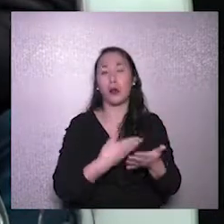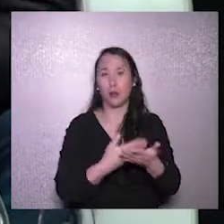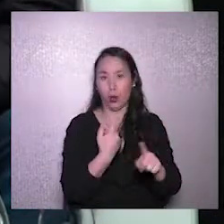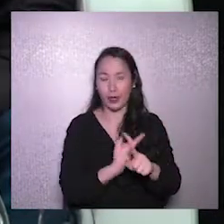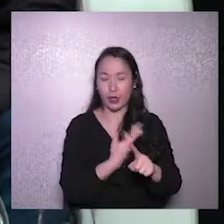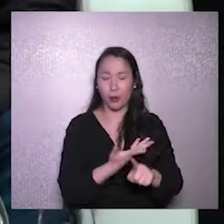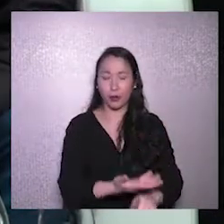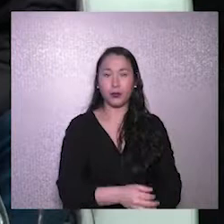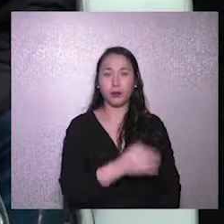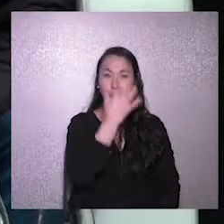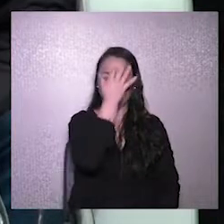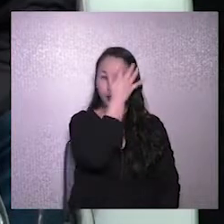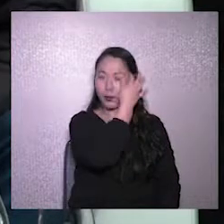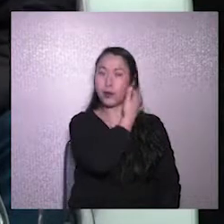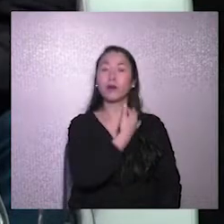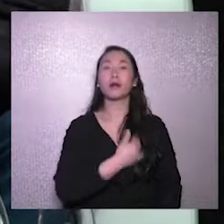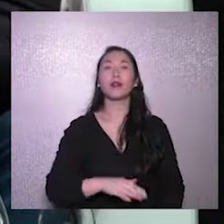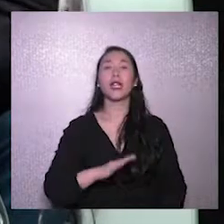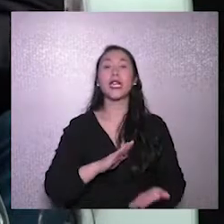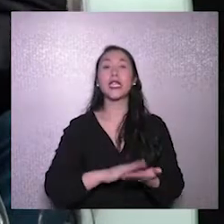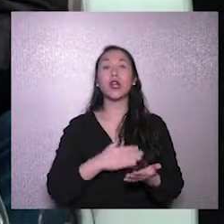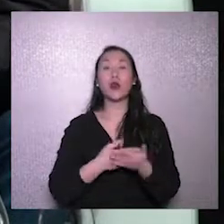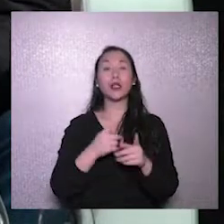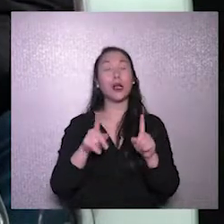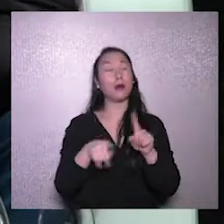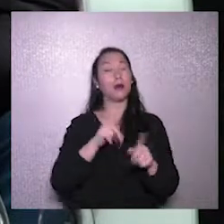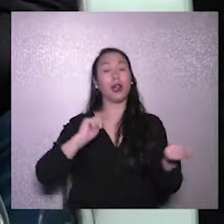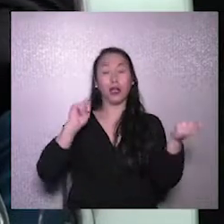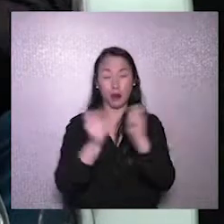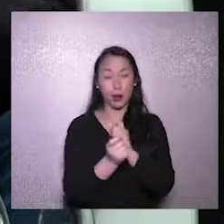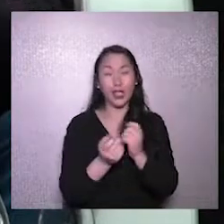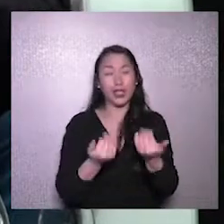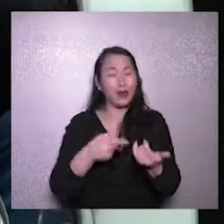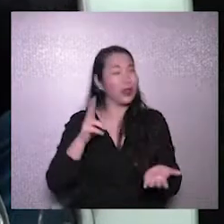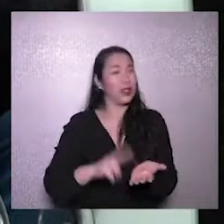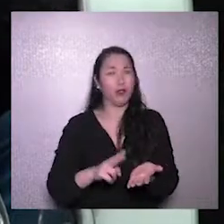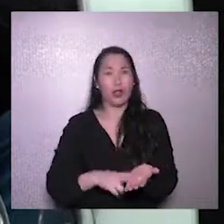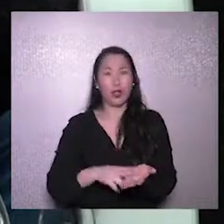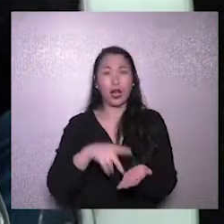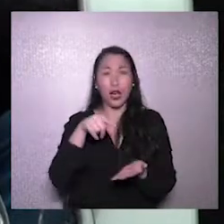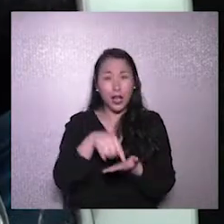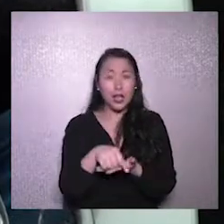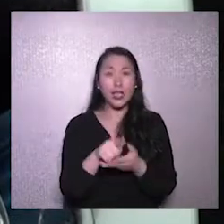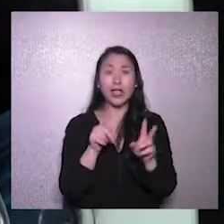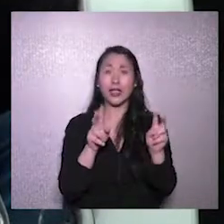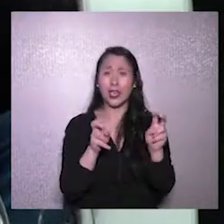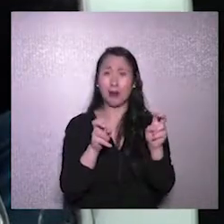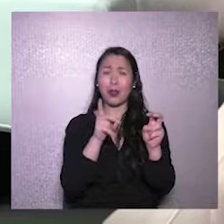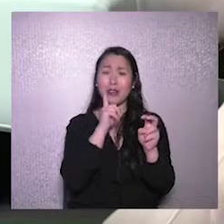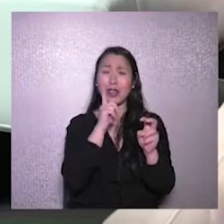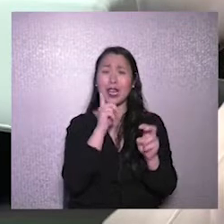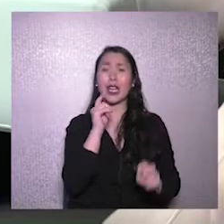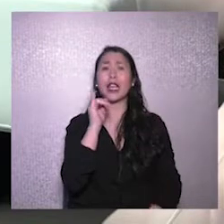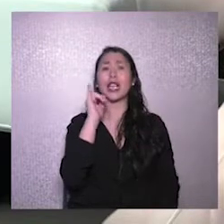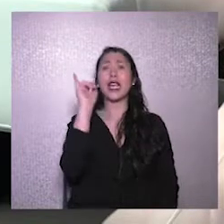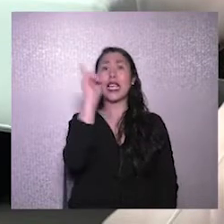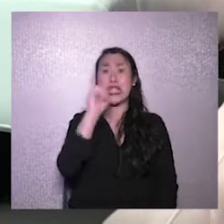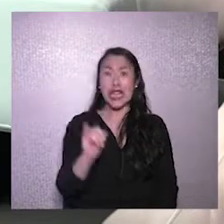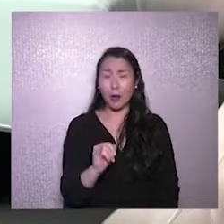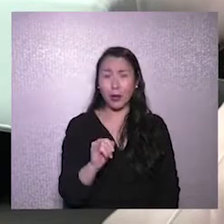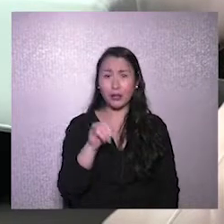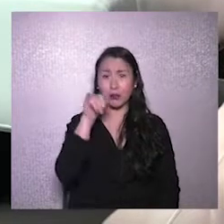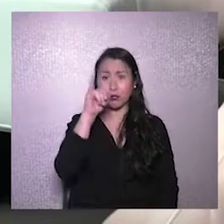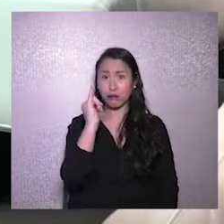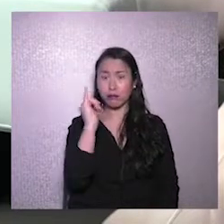Salud, el primer cambio que deberíamos hacer, de verdad, este tema de tener ISAPRE, ¿sí?, y